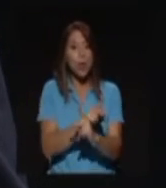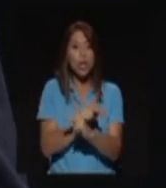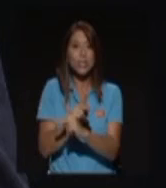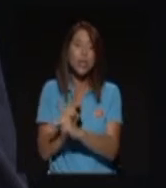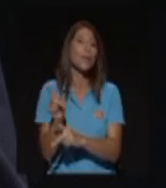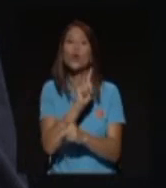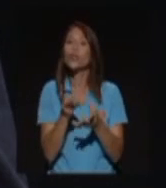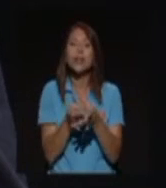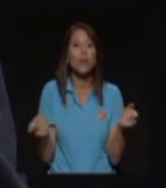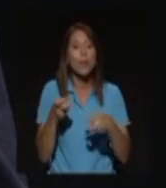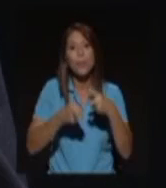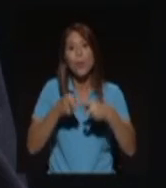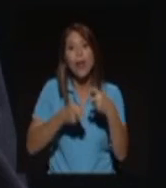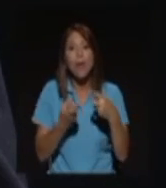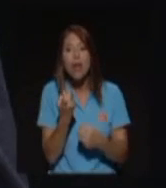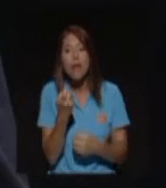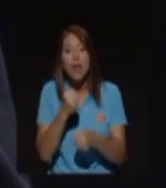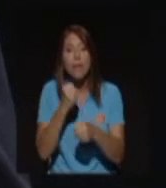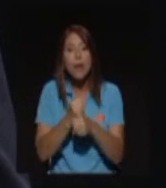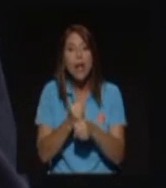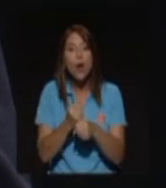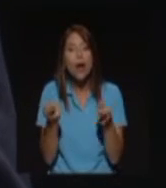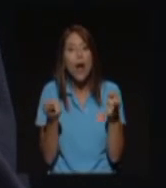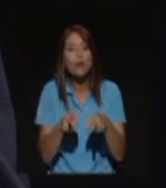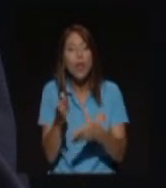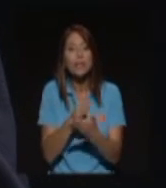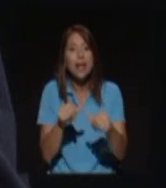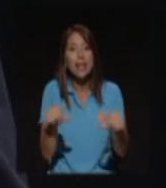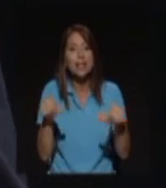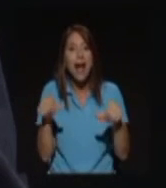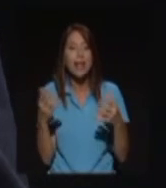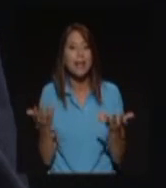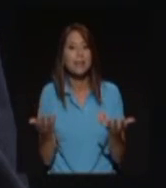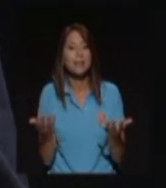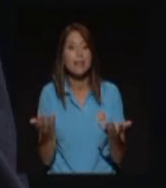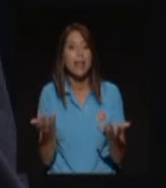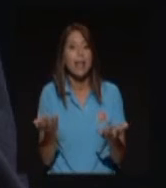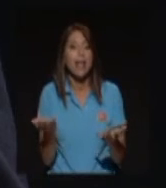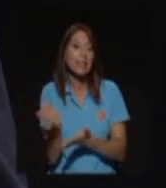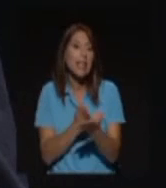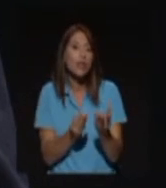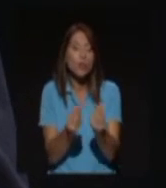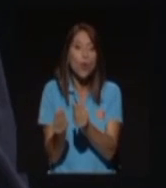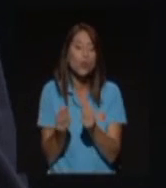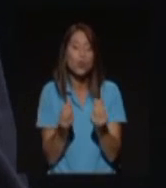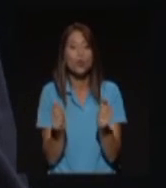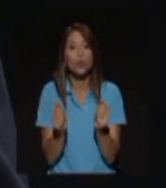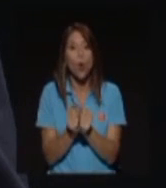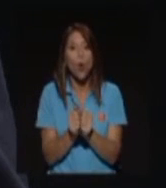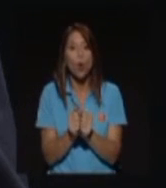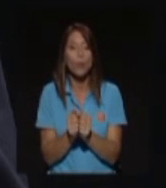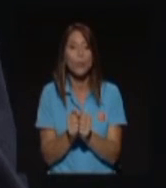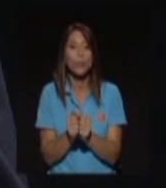el problema del desempleo causado en ciertas áreas, en ciertos en ciertos productos con